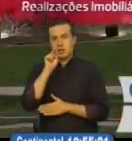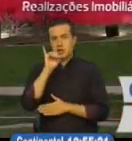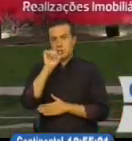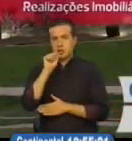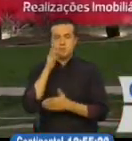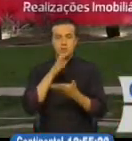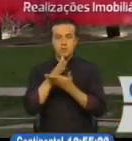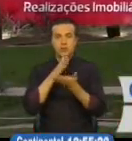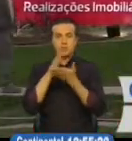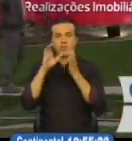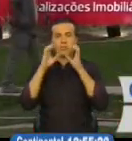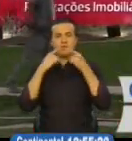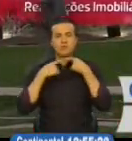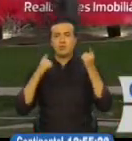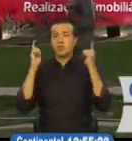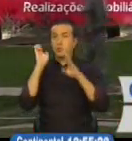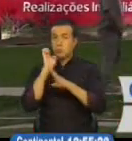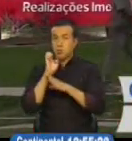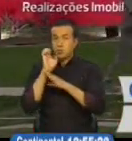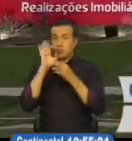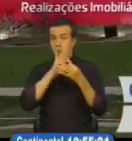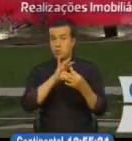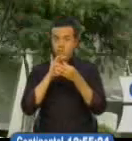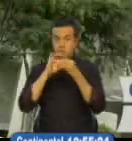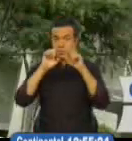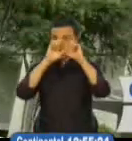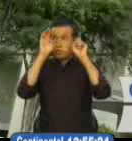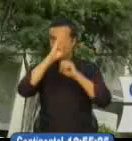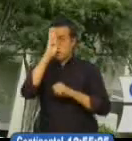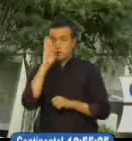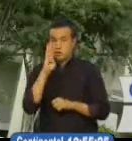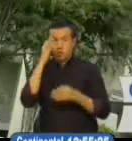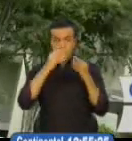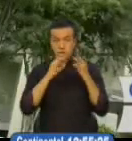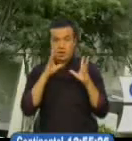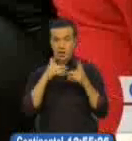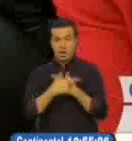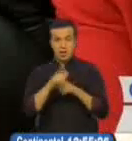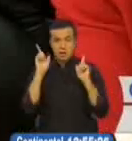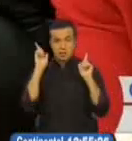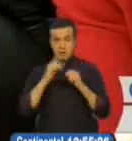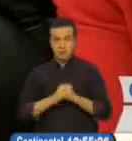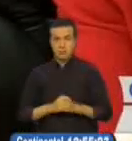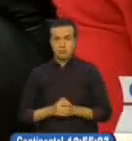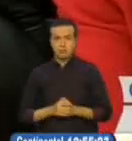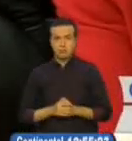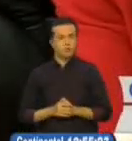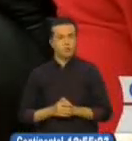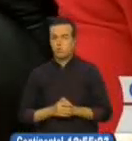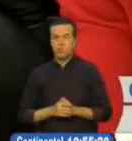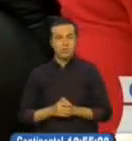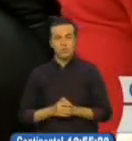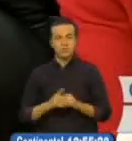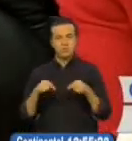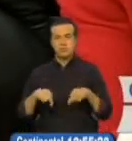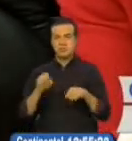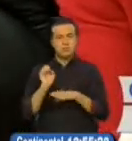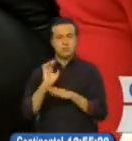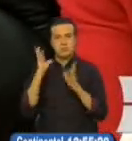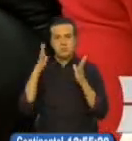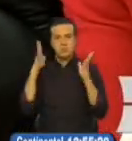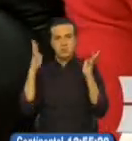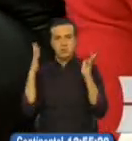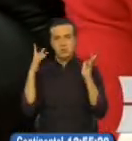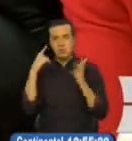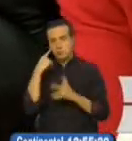un medio de comunicación afirmara que en Ecuador los colaboradores de Odebrecht no serían judicializados. No tenemos nosotros esa figura en la cual